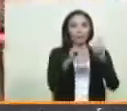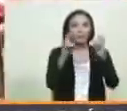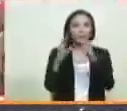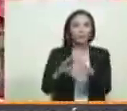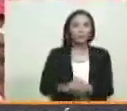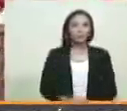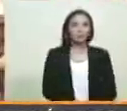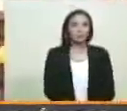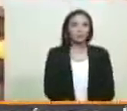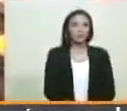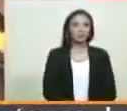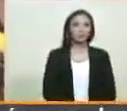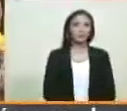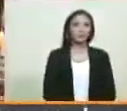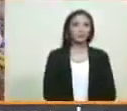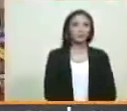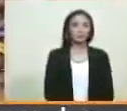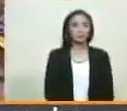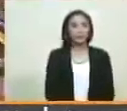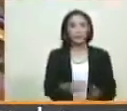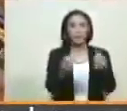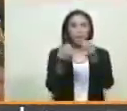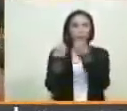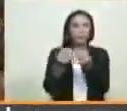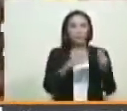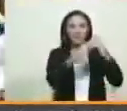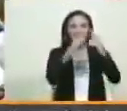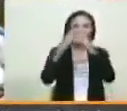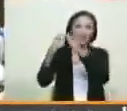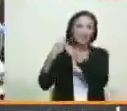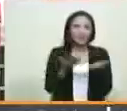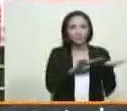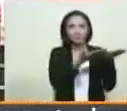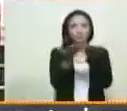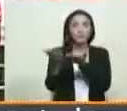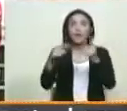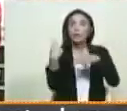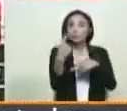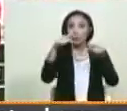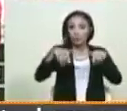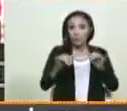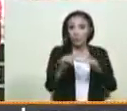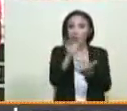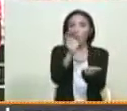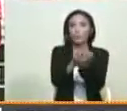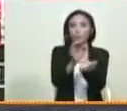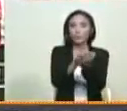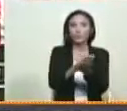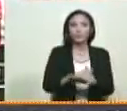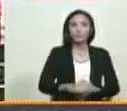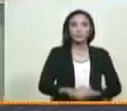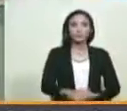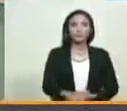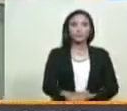Y llegar a 101.000 hogares de la patria solo en Nueva Esparta.